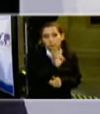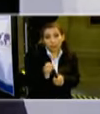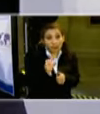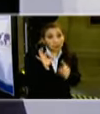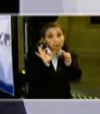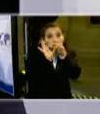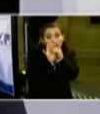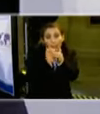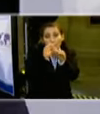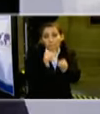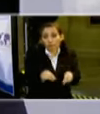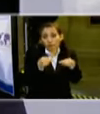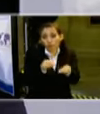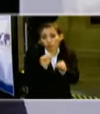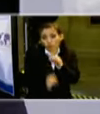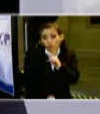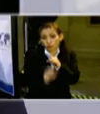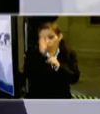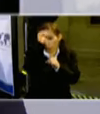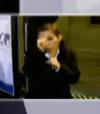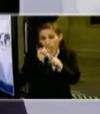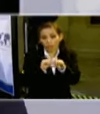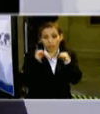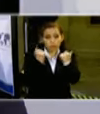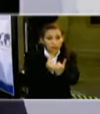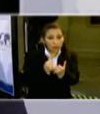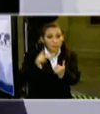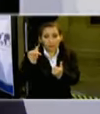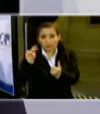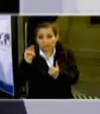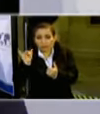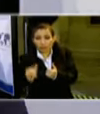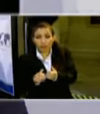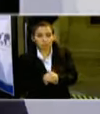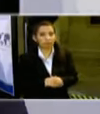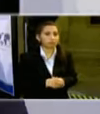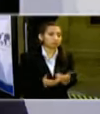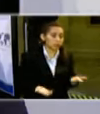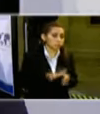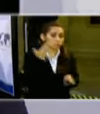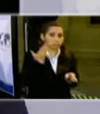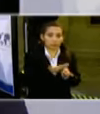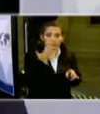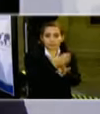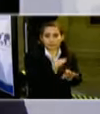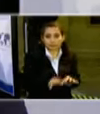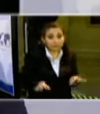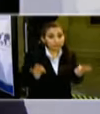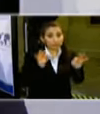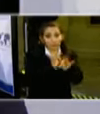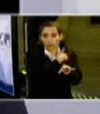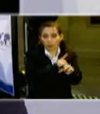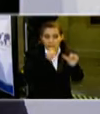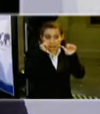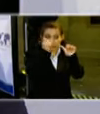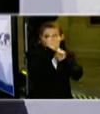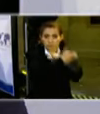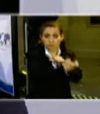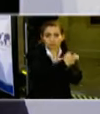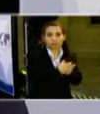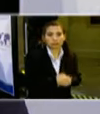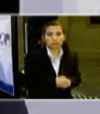con el Mercosur, el Acuerdo de Asociación Transpacífico también es muy, muy importante, hay que poner mucha atención en